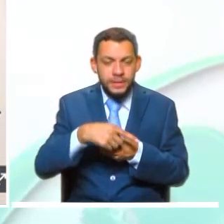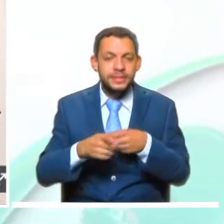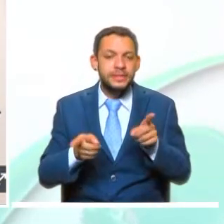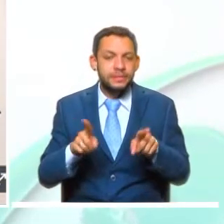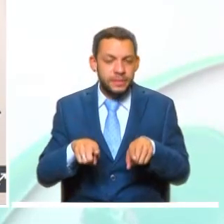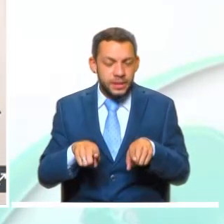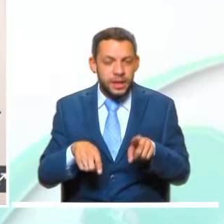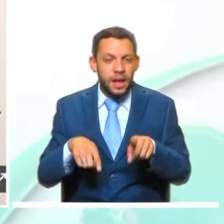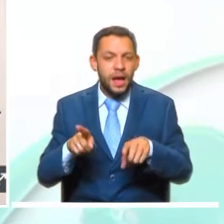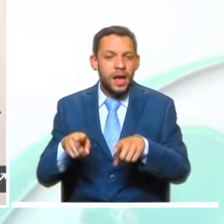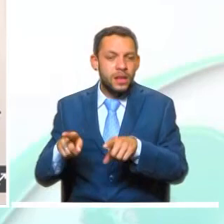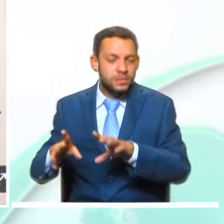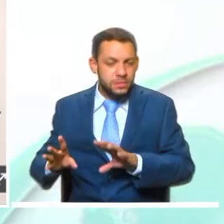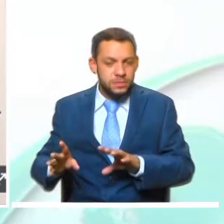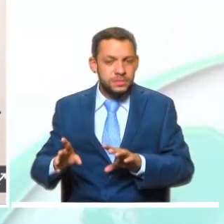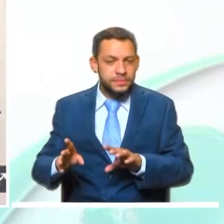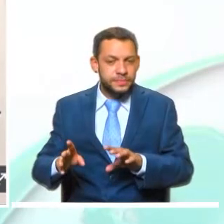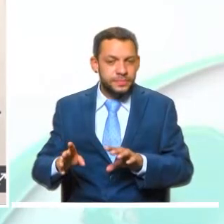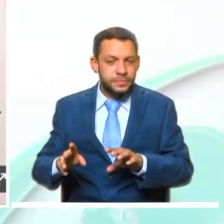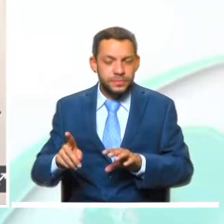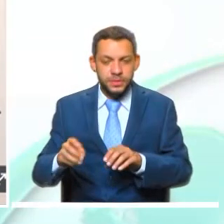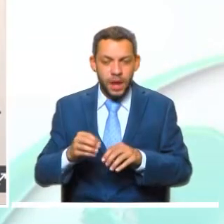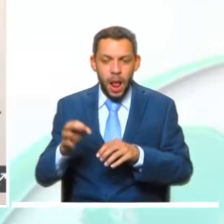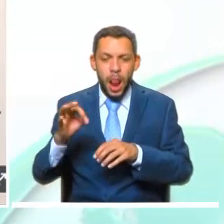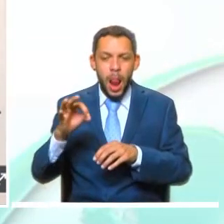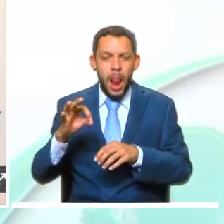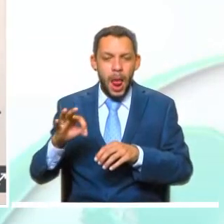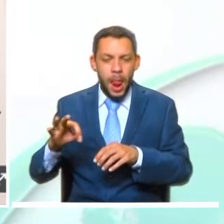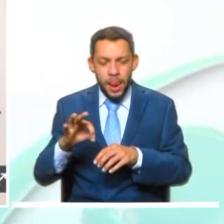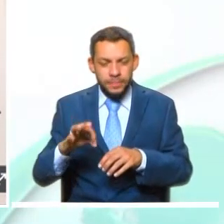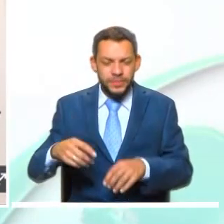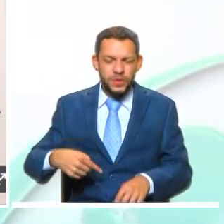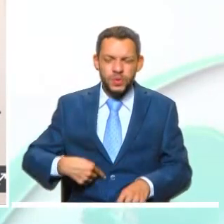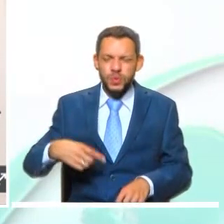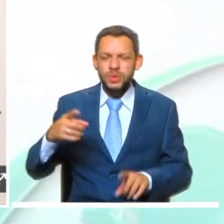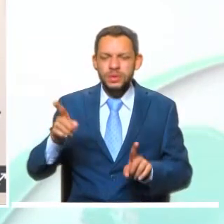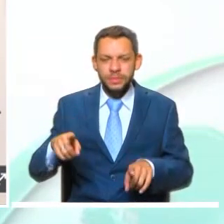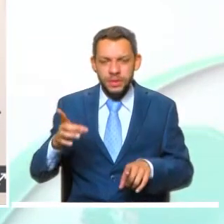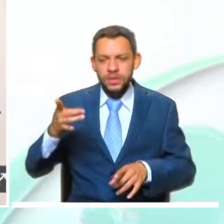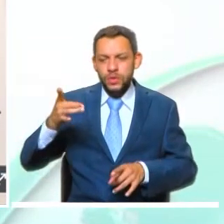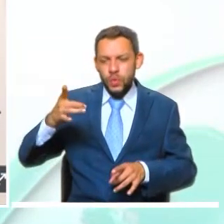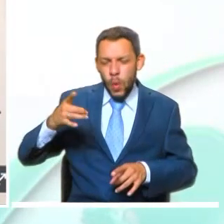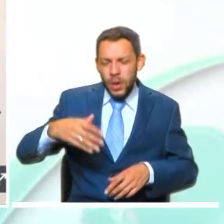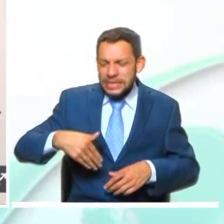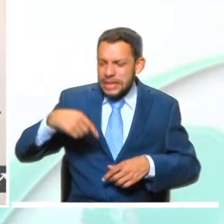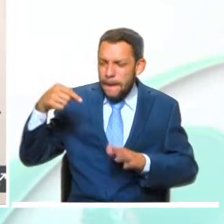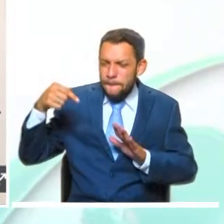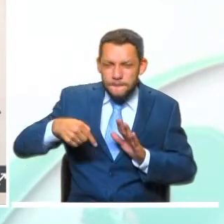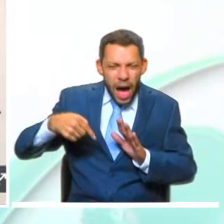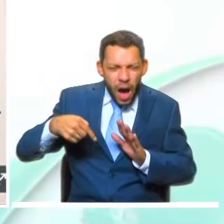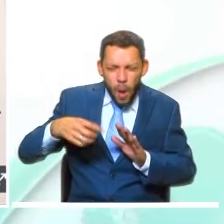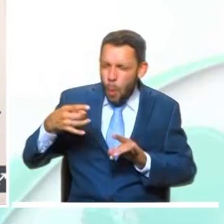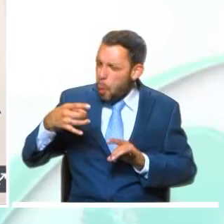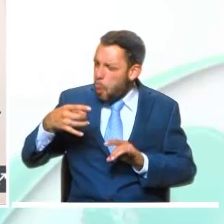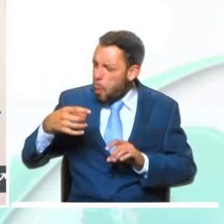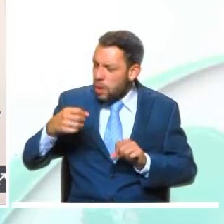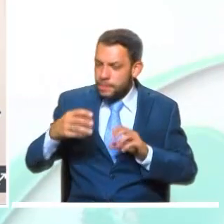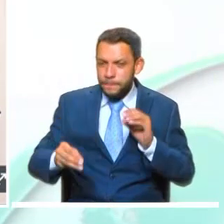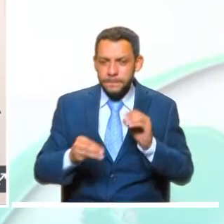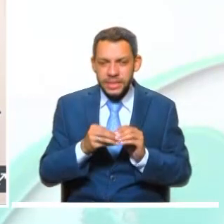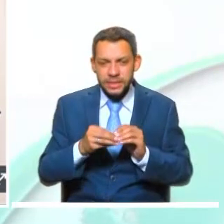cálculos y esos cálculos se manifiestan dolores bajitos también en la pelvis estudio